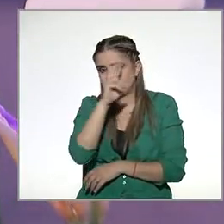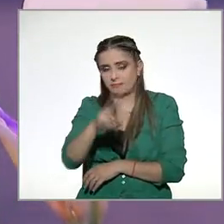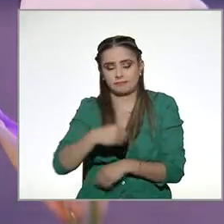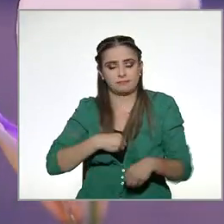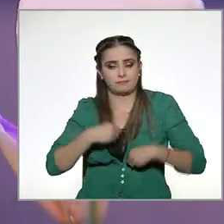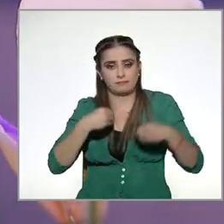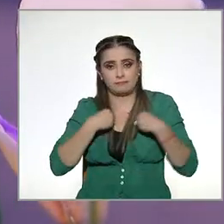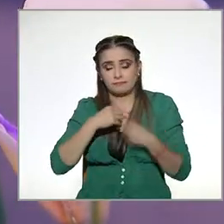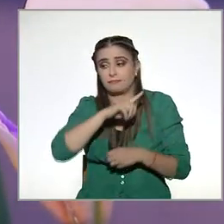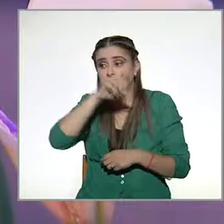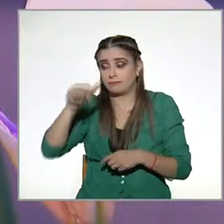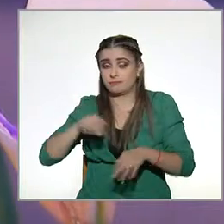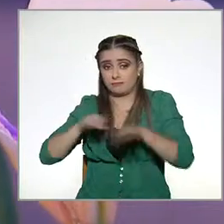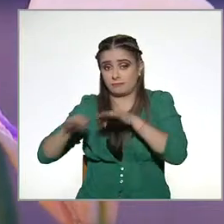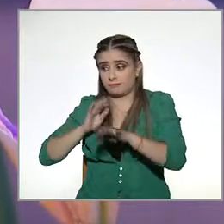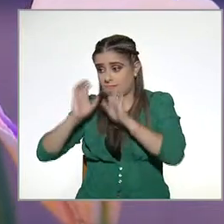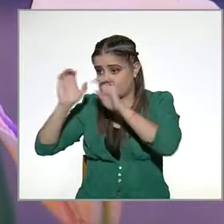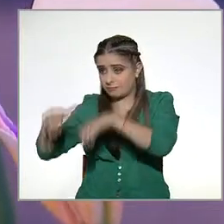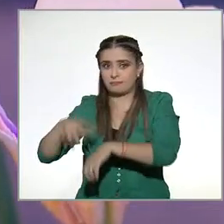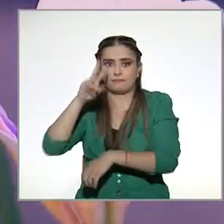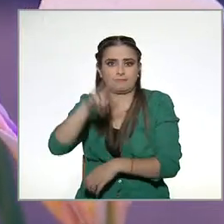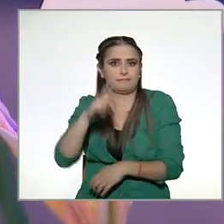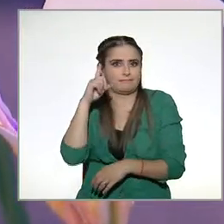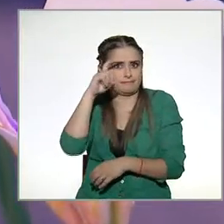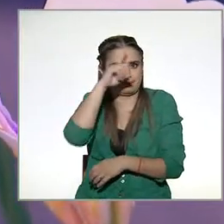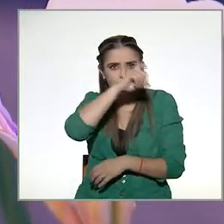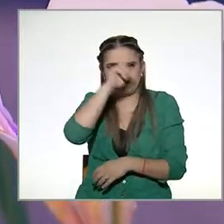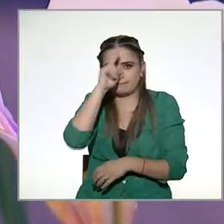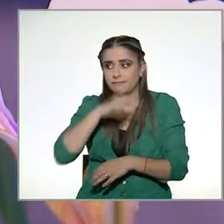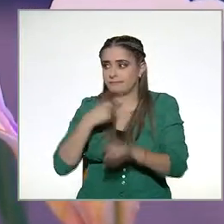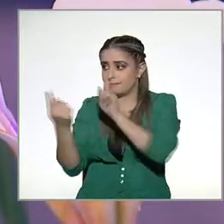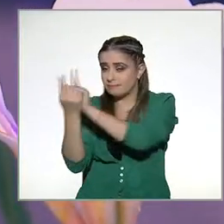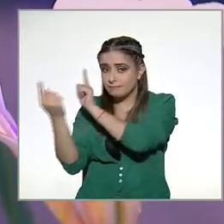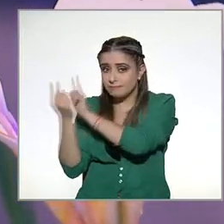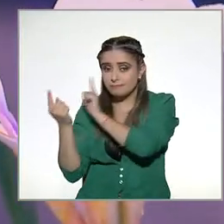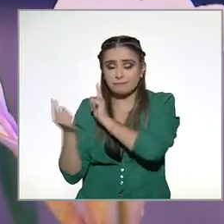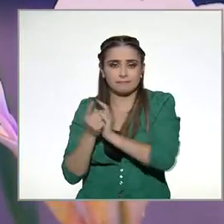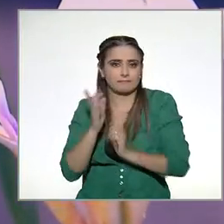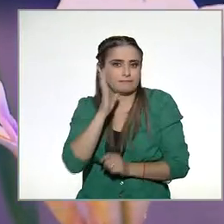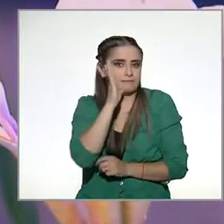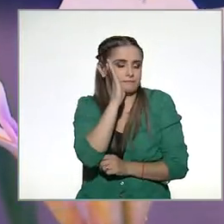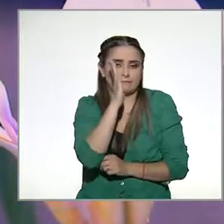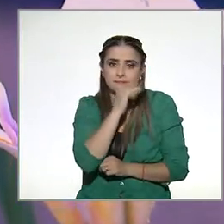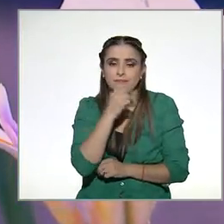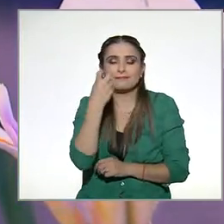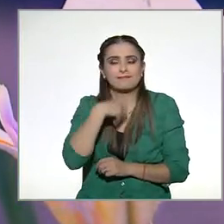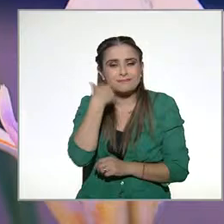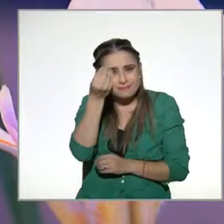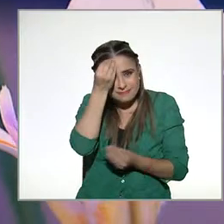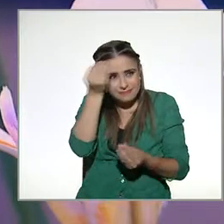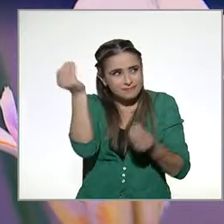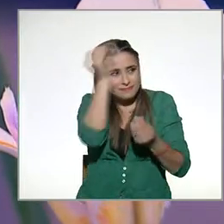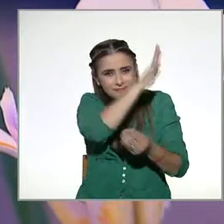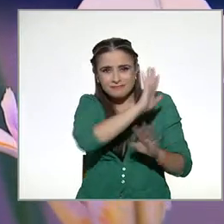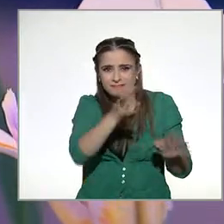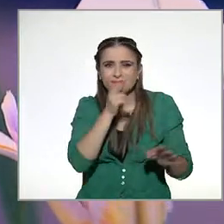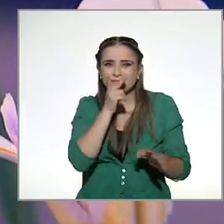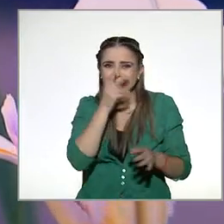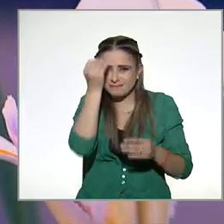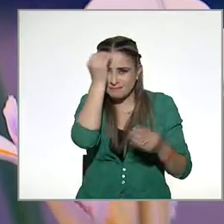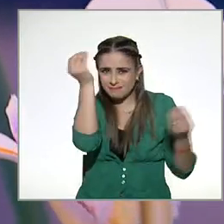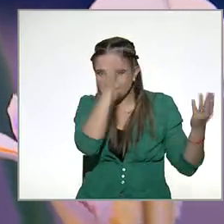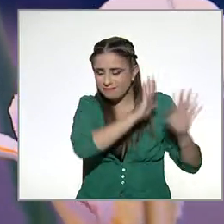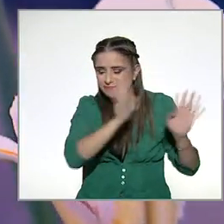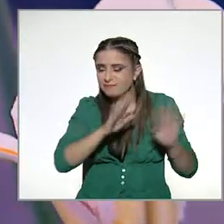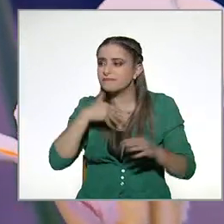laboral, porque a pesar de que yo trataba de, en esa parte, superarlo, siempre hablaba con mis